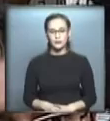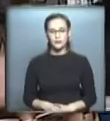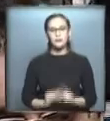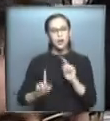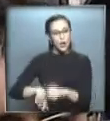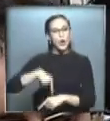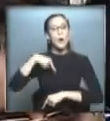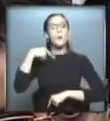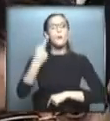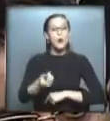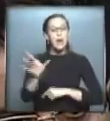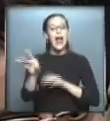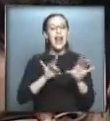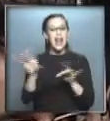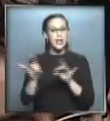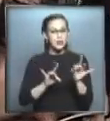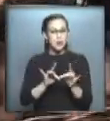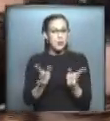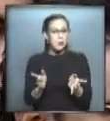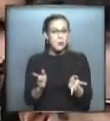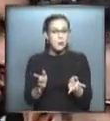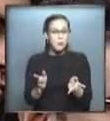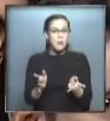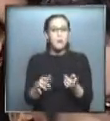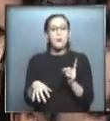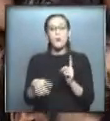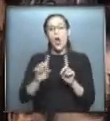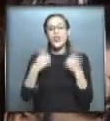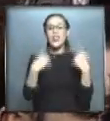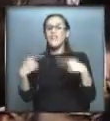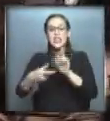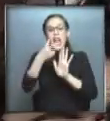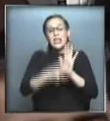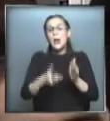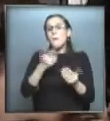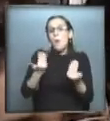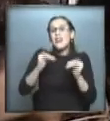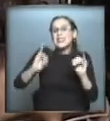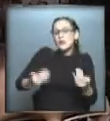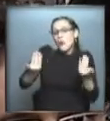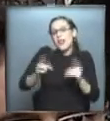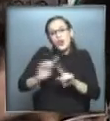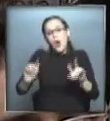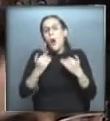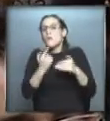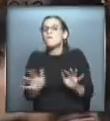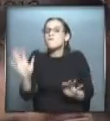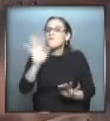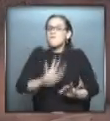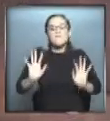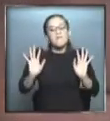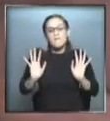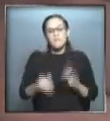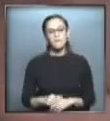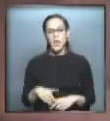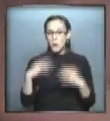elecciones nosotros no tengamos una PASO con distintas listas. Puede ser que sí, como puede ser que no. Digo, eso lo define cada partido y está